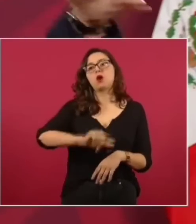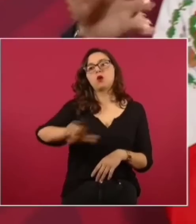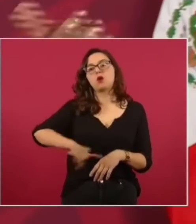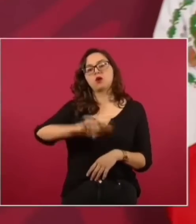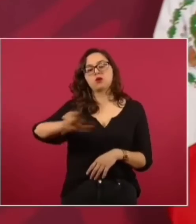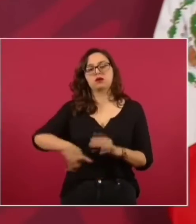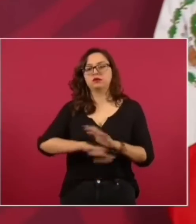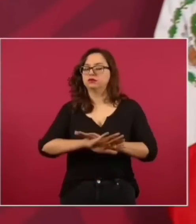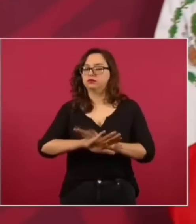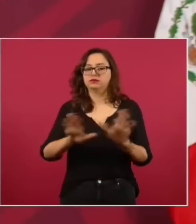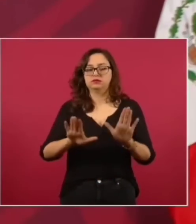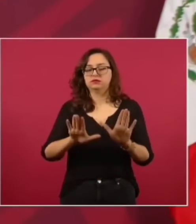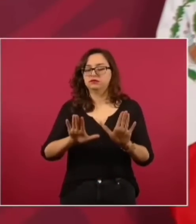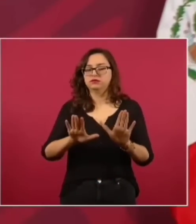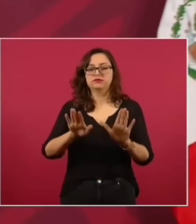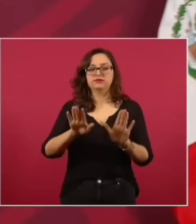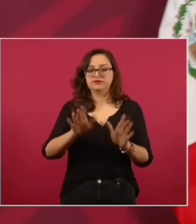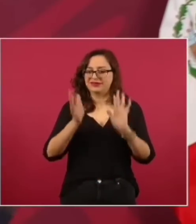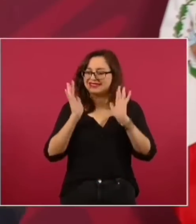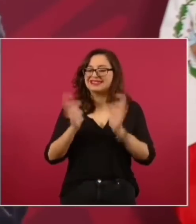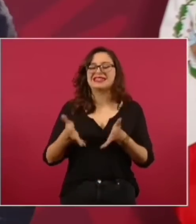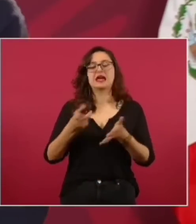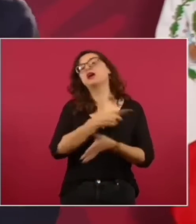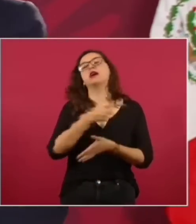porque la verdad